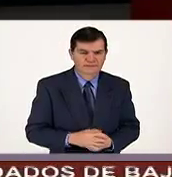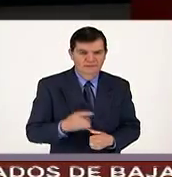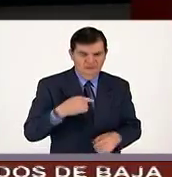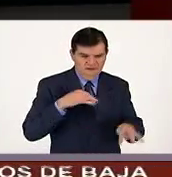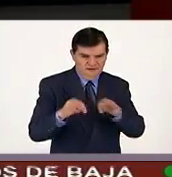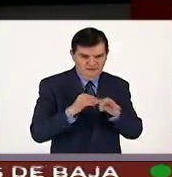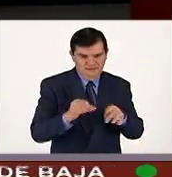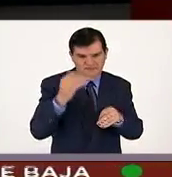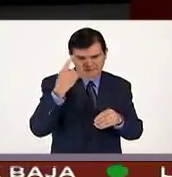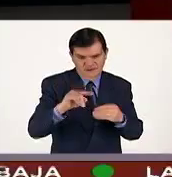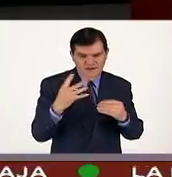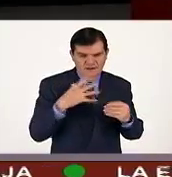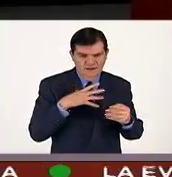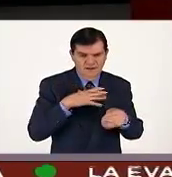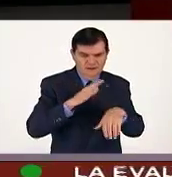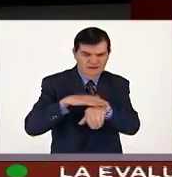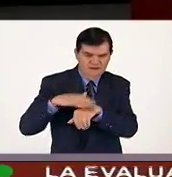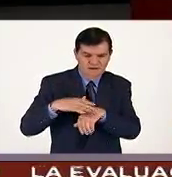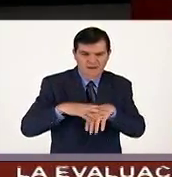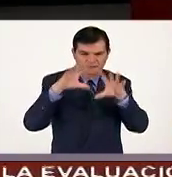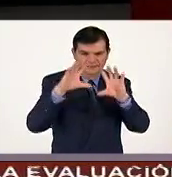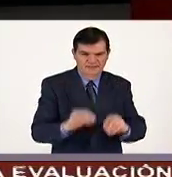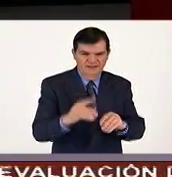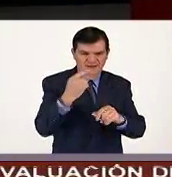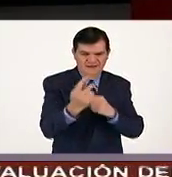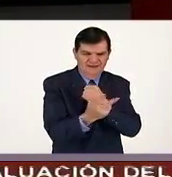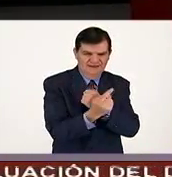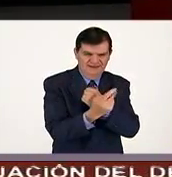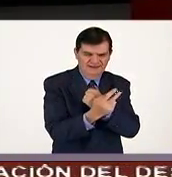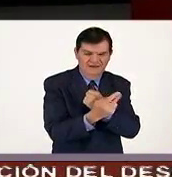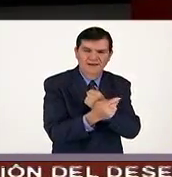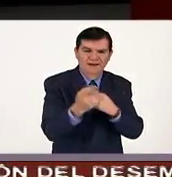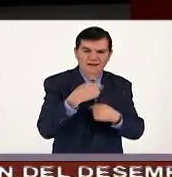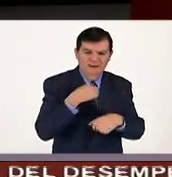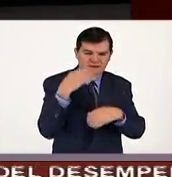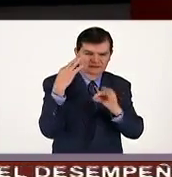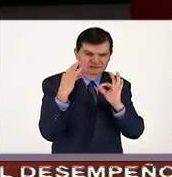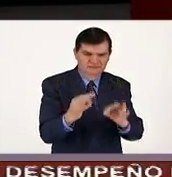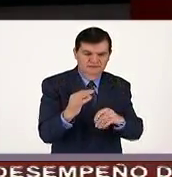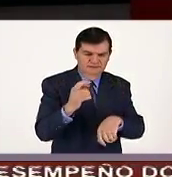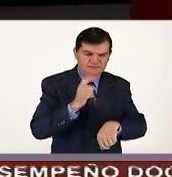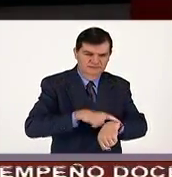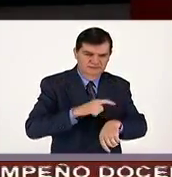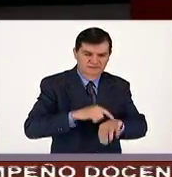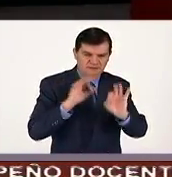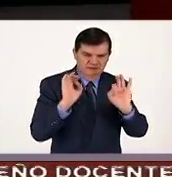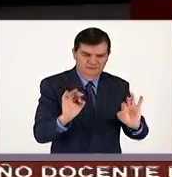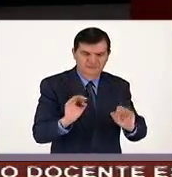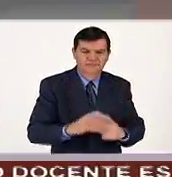Se trabaja para que el llamado apagón analógico se cumpla en tiempo y en forma.